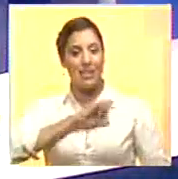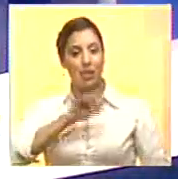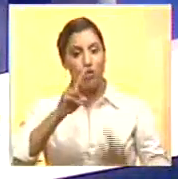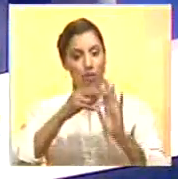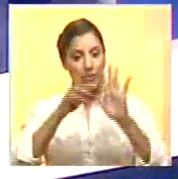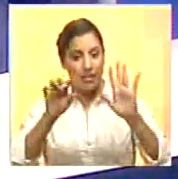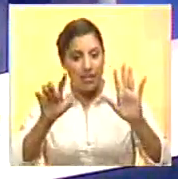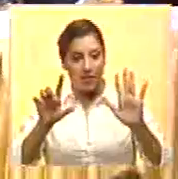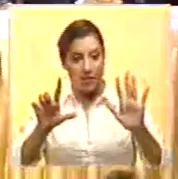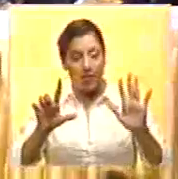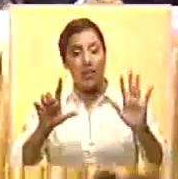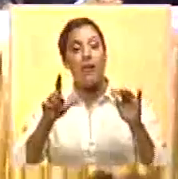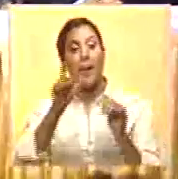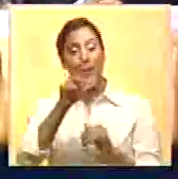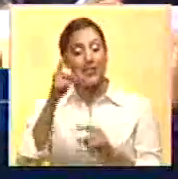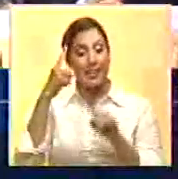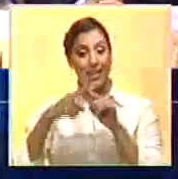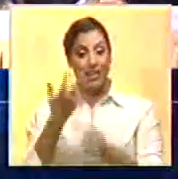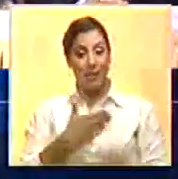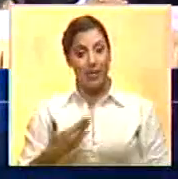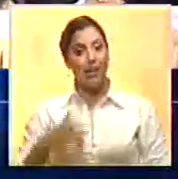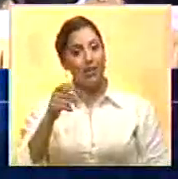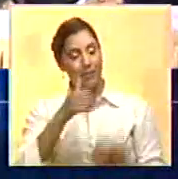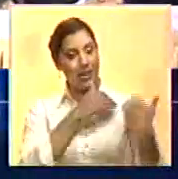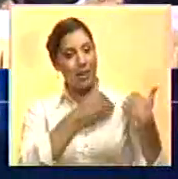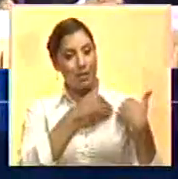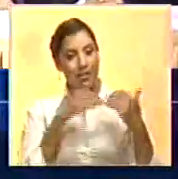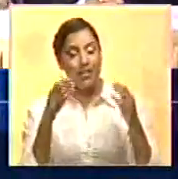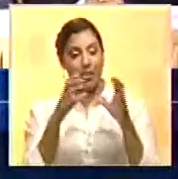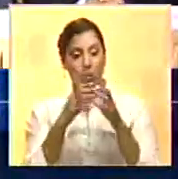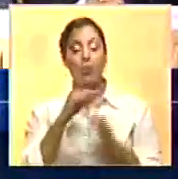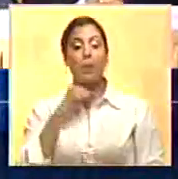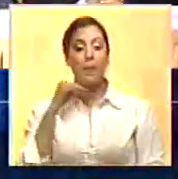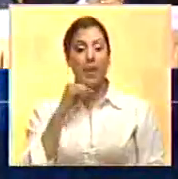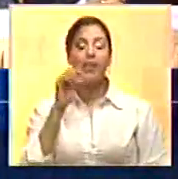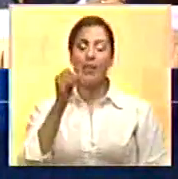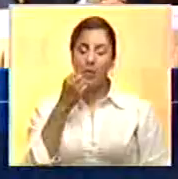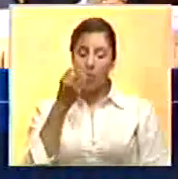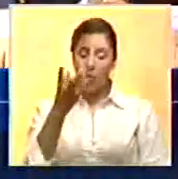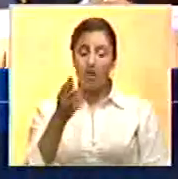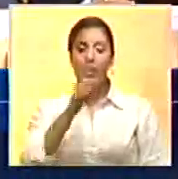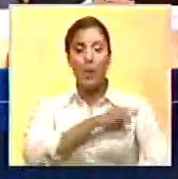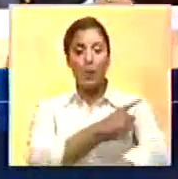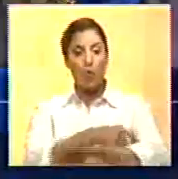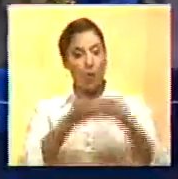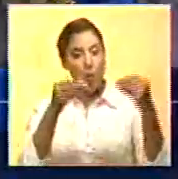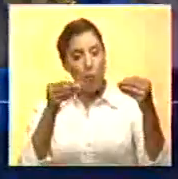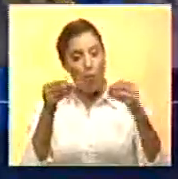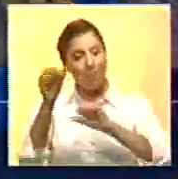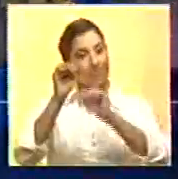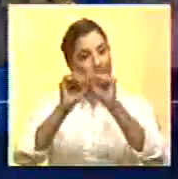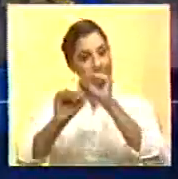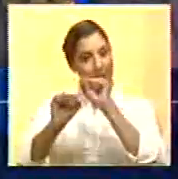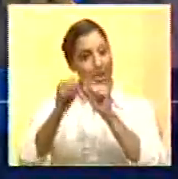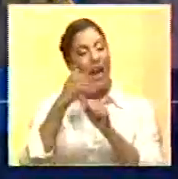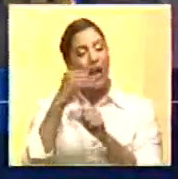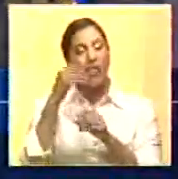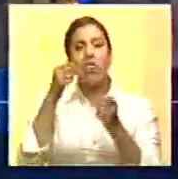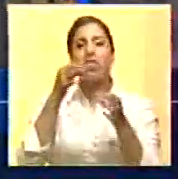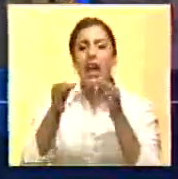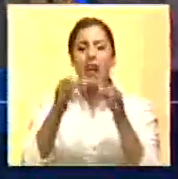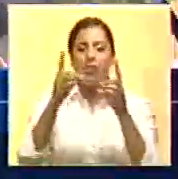de 2017. Los expresidentes y representantes de la Santa Sede también exhortaron a los poderes públicos a evitar pronunciamientos